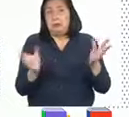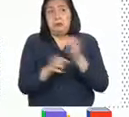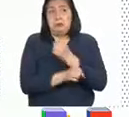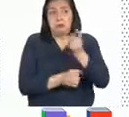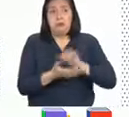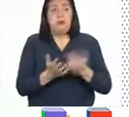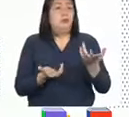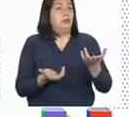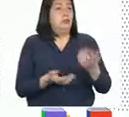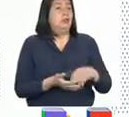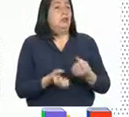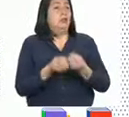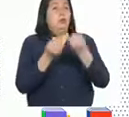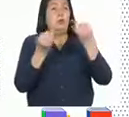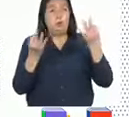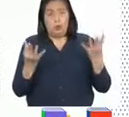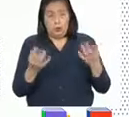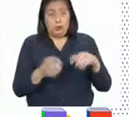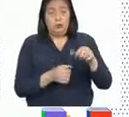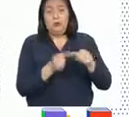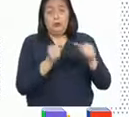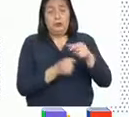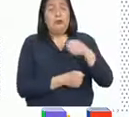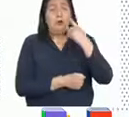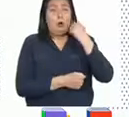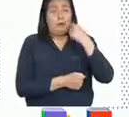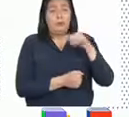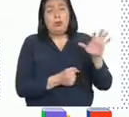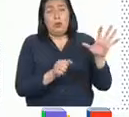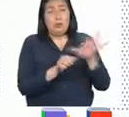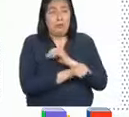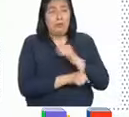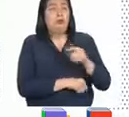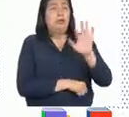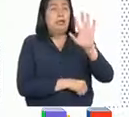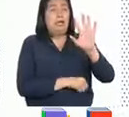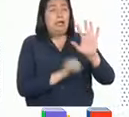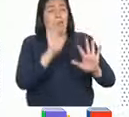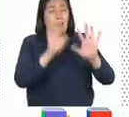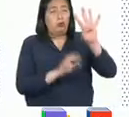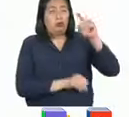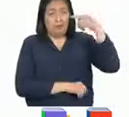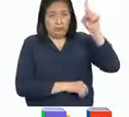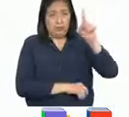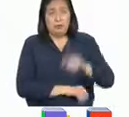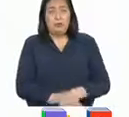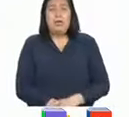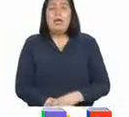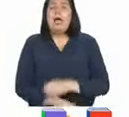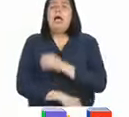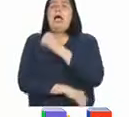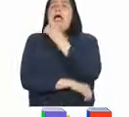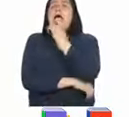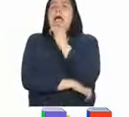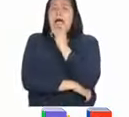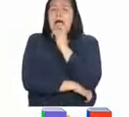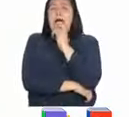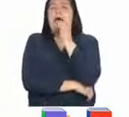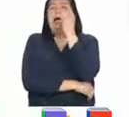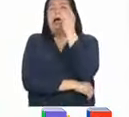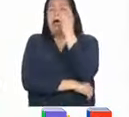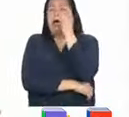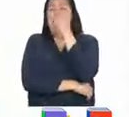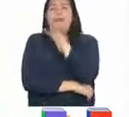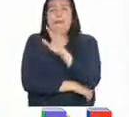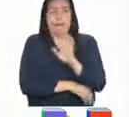conclusión, el valor redondeado del número de varones es de 14 millones. Ah, ya